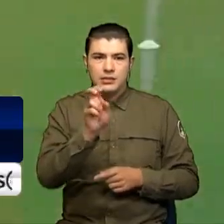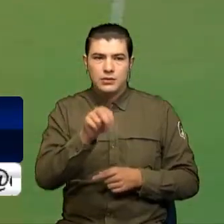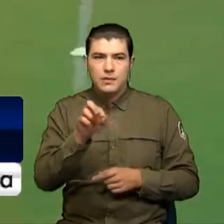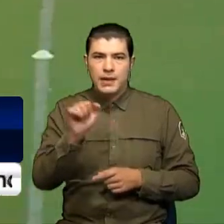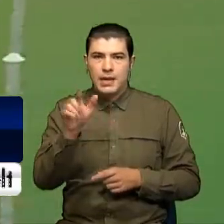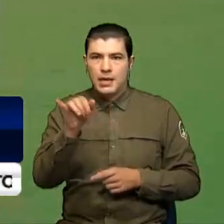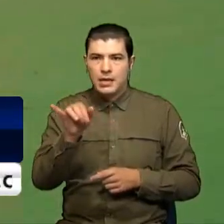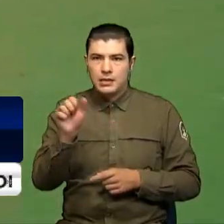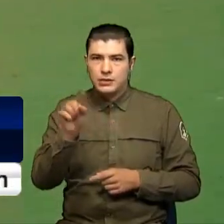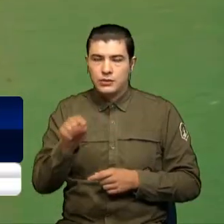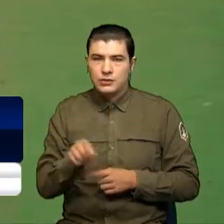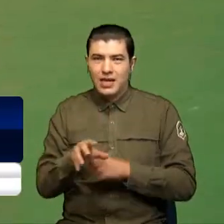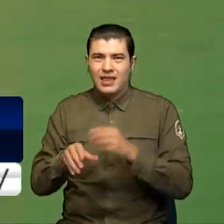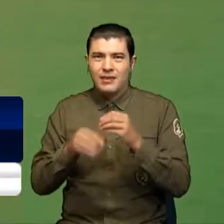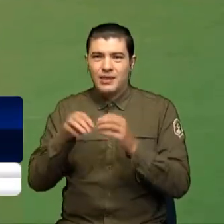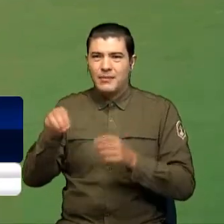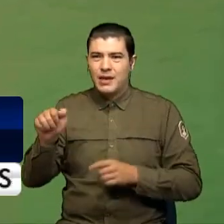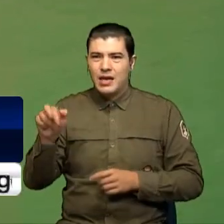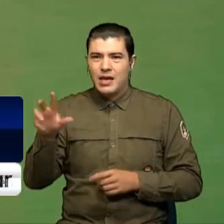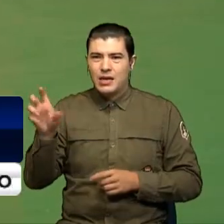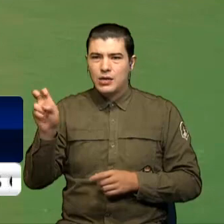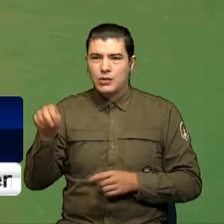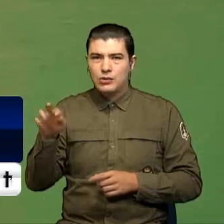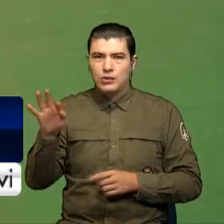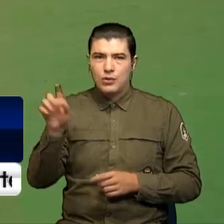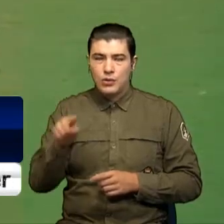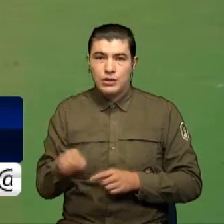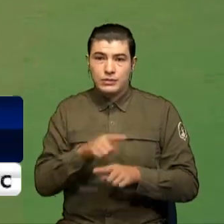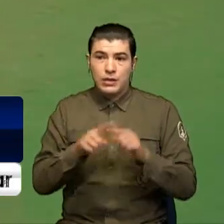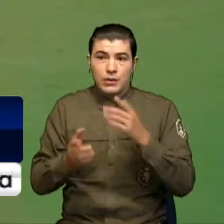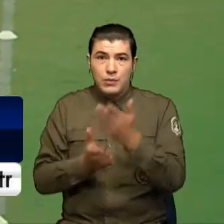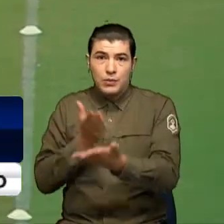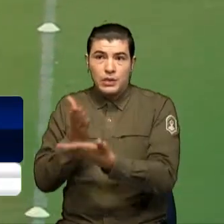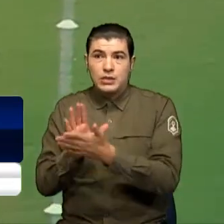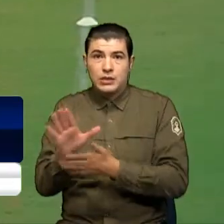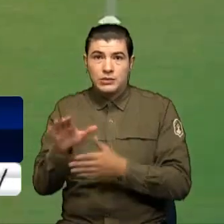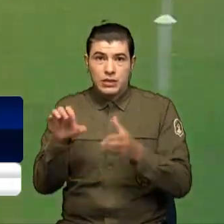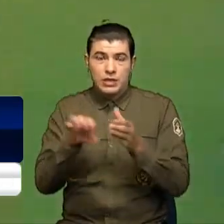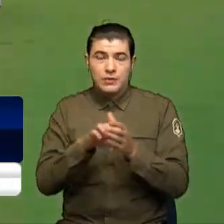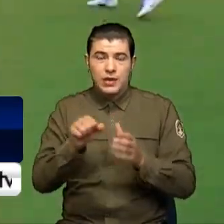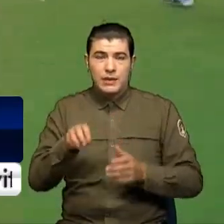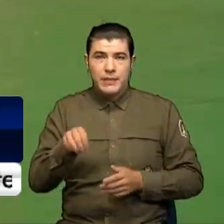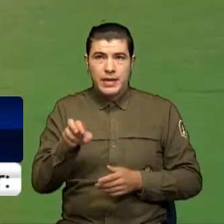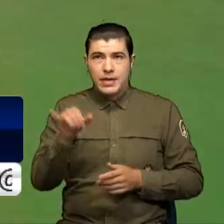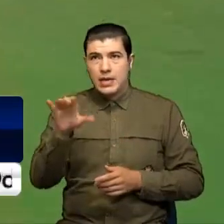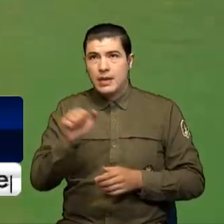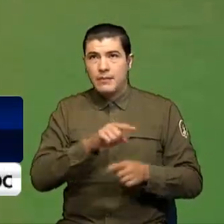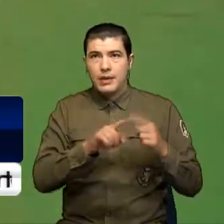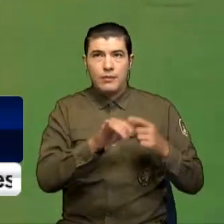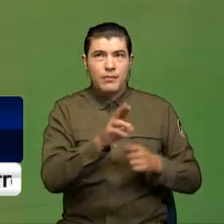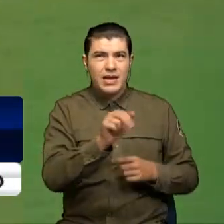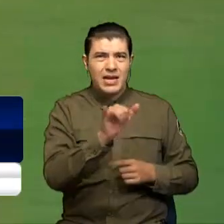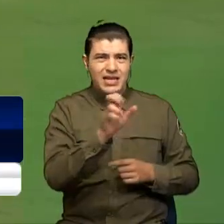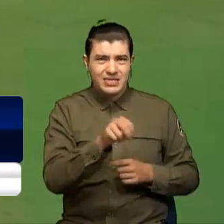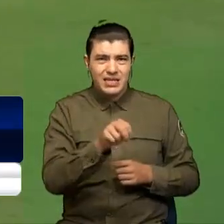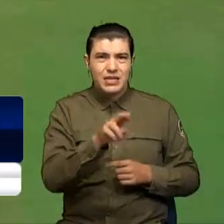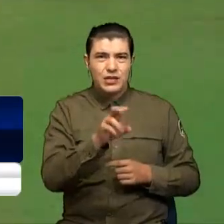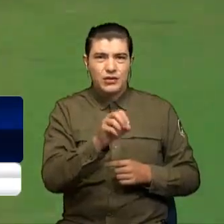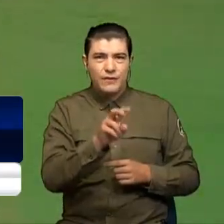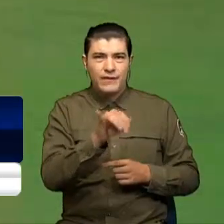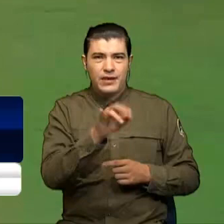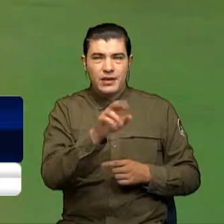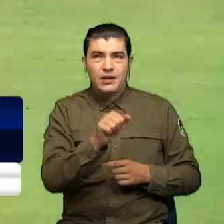sumarían marlon torres que pertenece a nacional pero que tiene propuestas de la américa de cali bryant rovira quien ya está con el equipo verdolaga